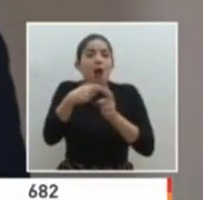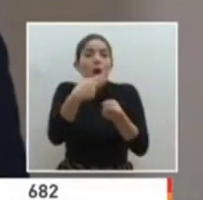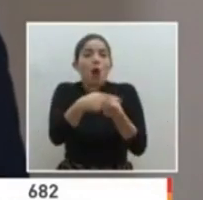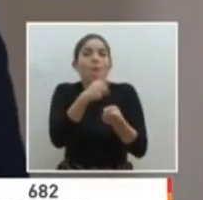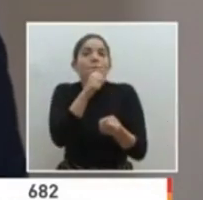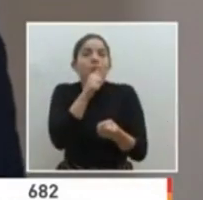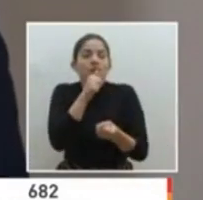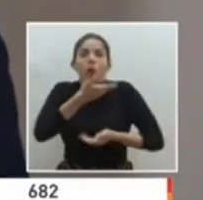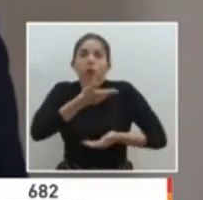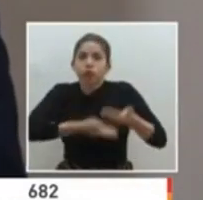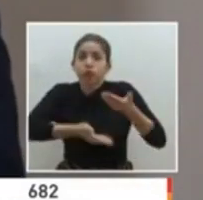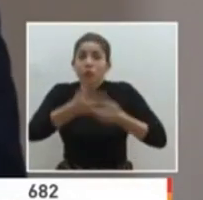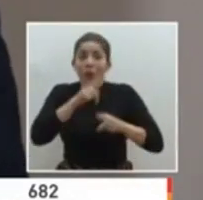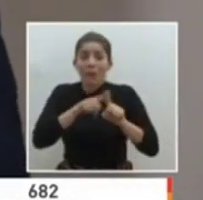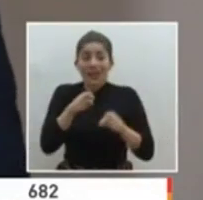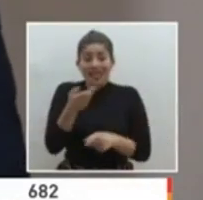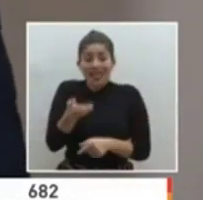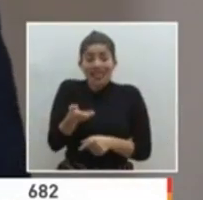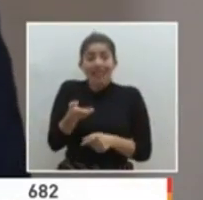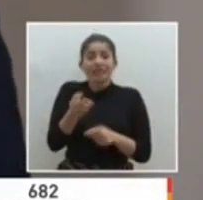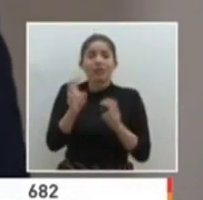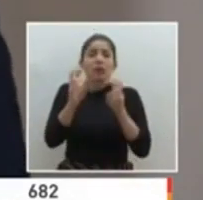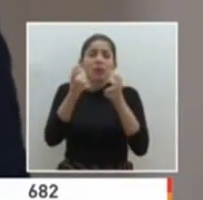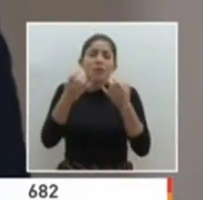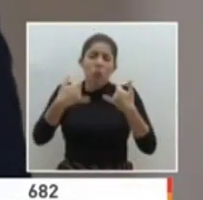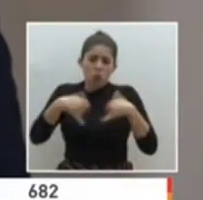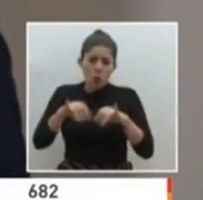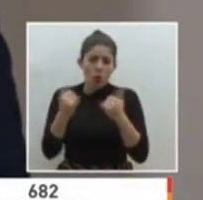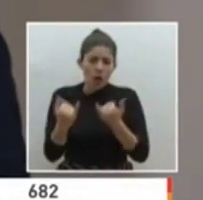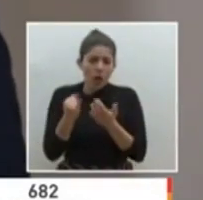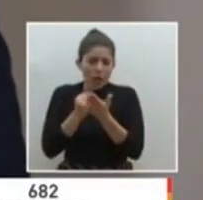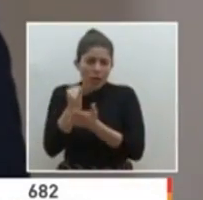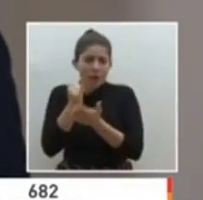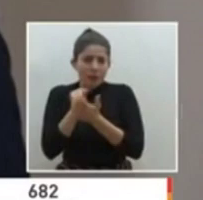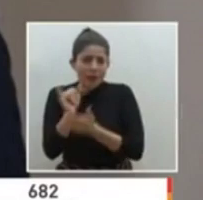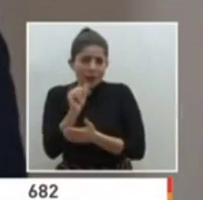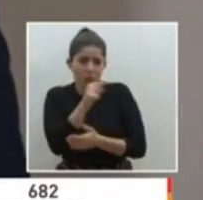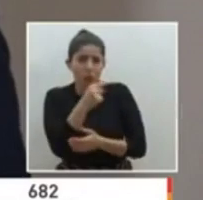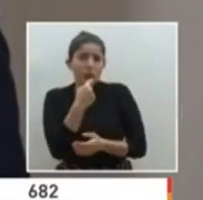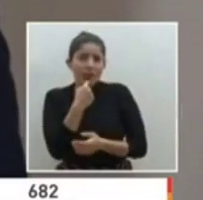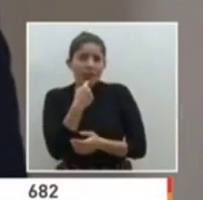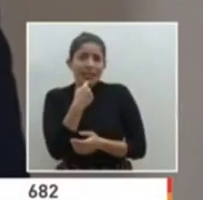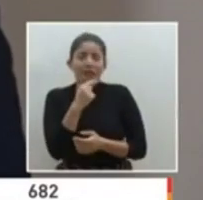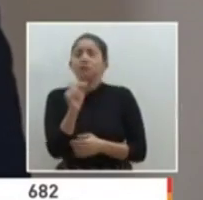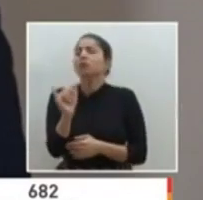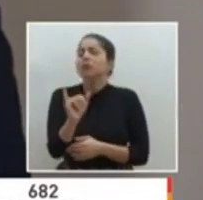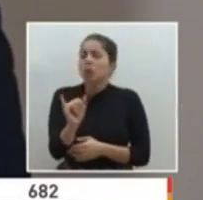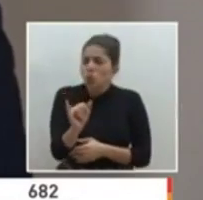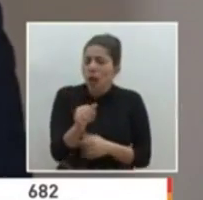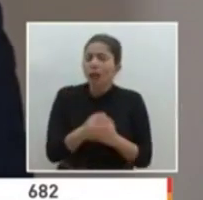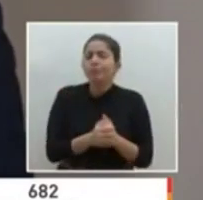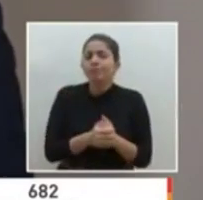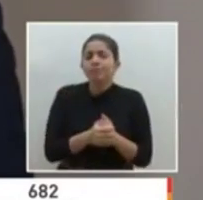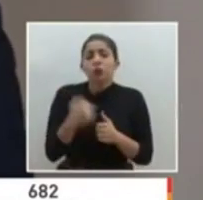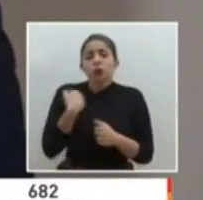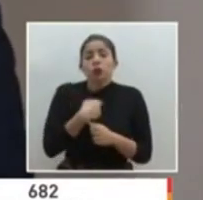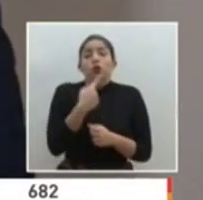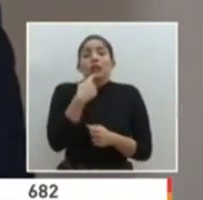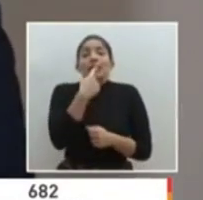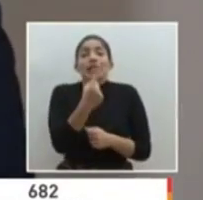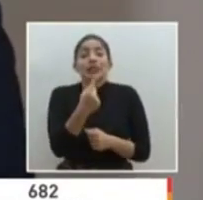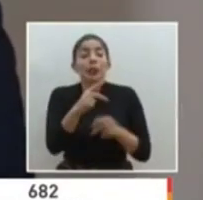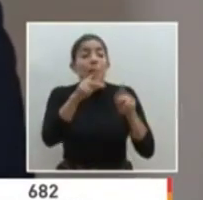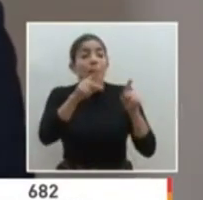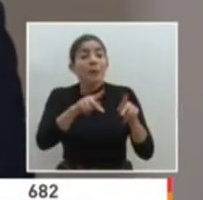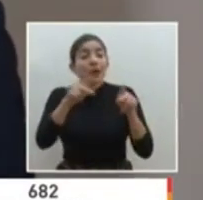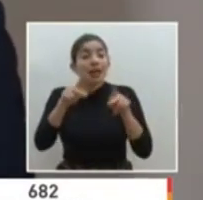privados, ¿verdad? Pero esto, como le digo, es un asunto que está en investigación, justamente eso que usted indica. Igual, lo que hemos dicho es las personas que